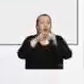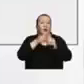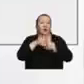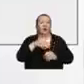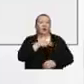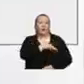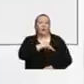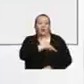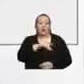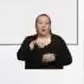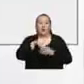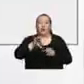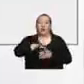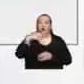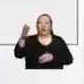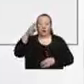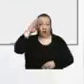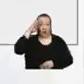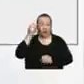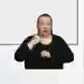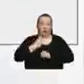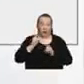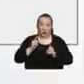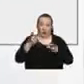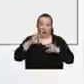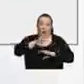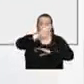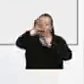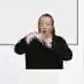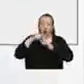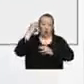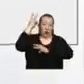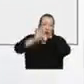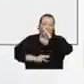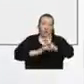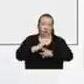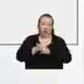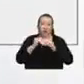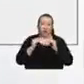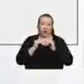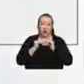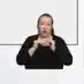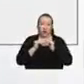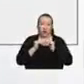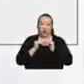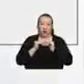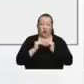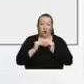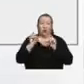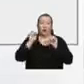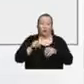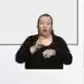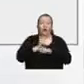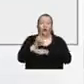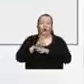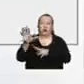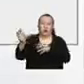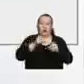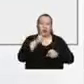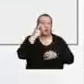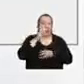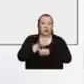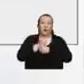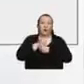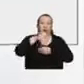es fundamental como toda fuerza armada del planeta pero en caso de emergencia como aéreo más grande se la puede utilizar para sobre internos no está